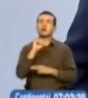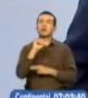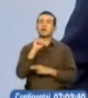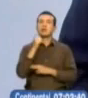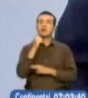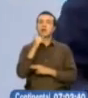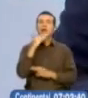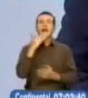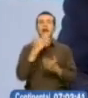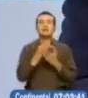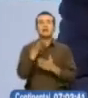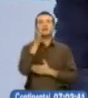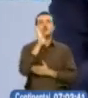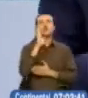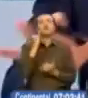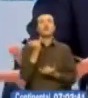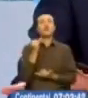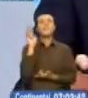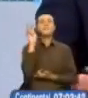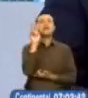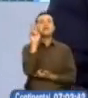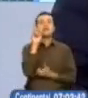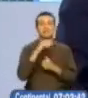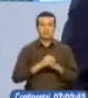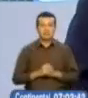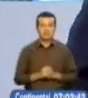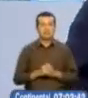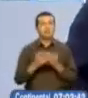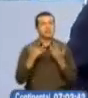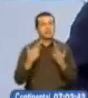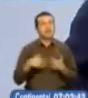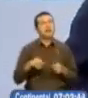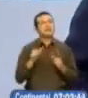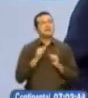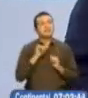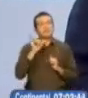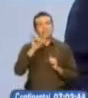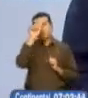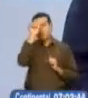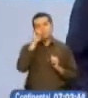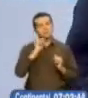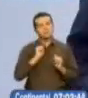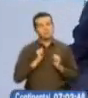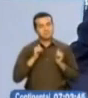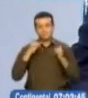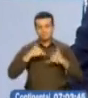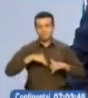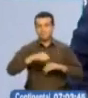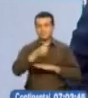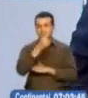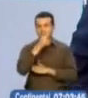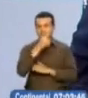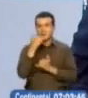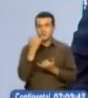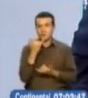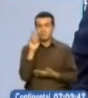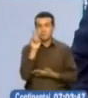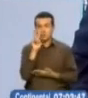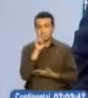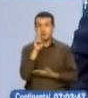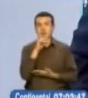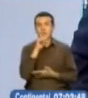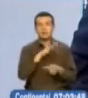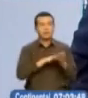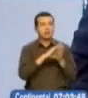Friday. Como para ir a descansar el fin de semana. Pero bueno, seguimos con las entrevistas en este día viernes. Tenemos